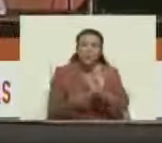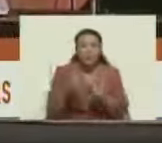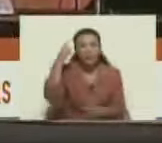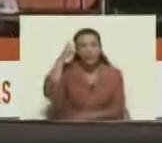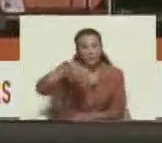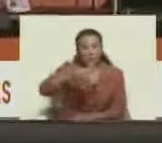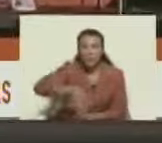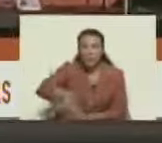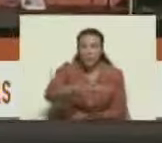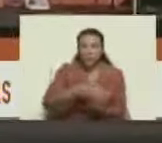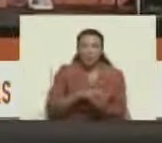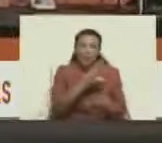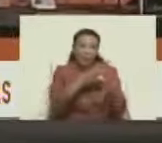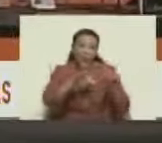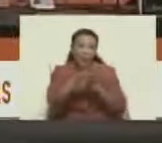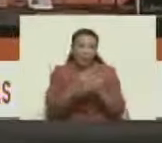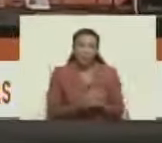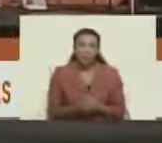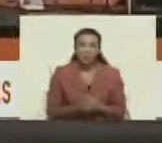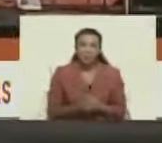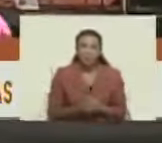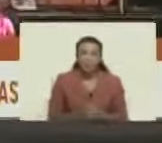esta gran toma cultural.